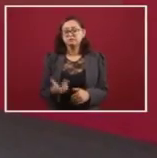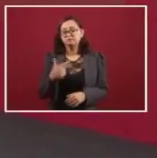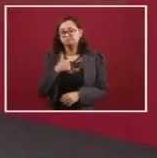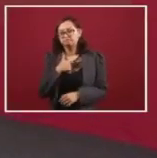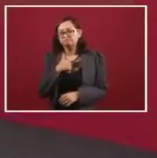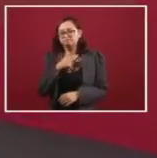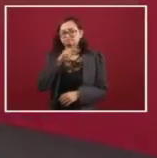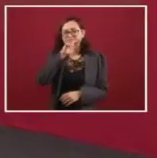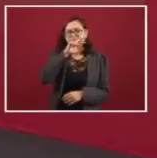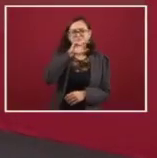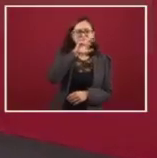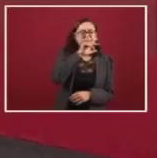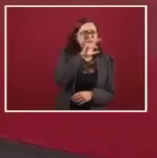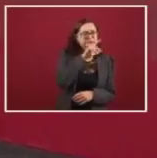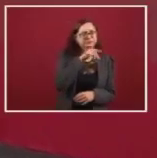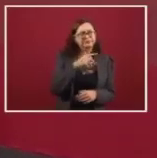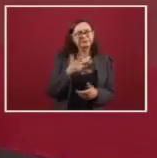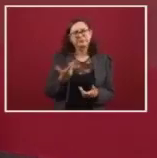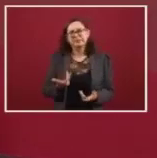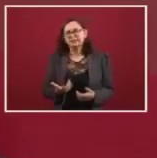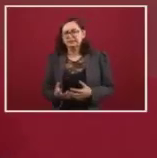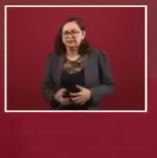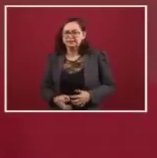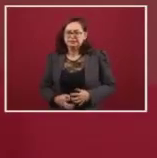angustia, mi ansia,